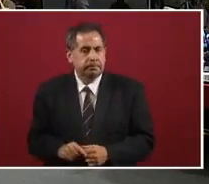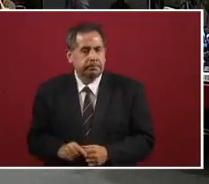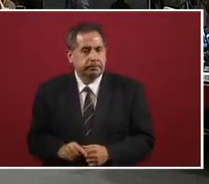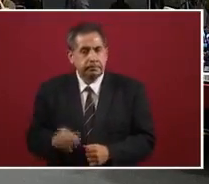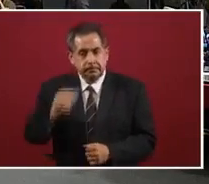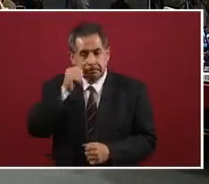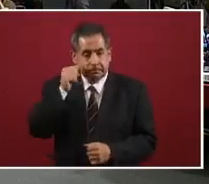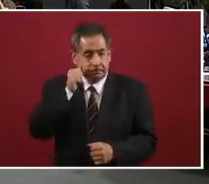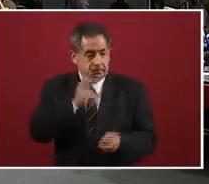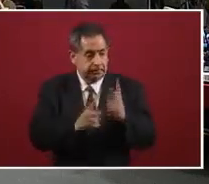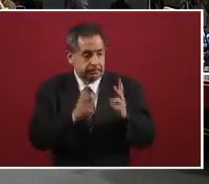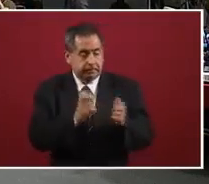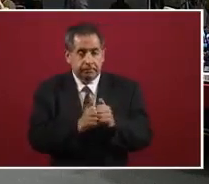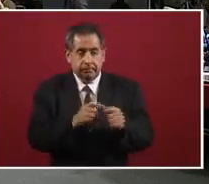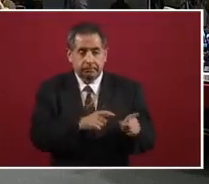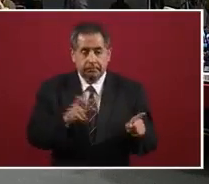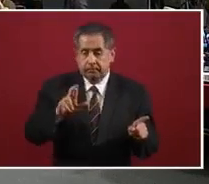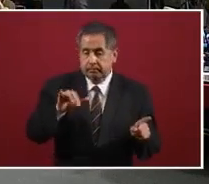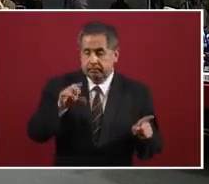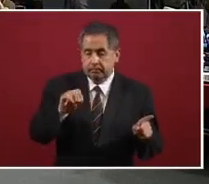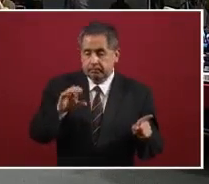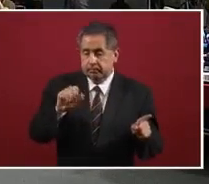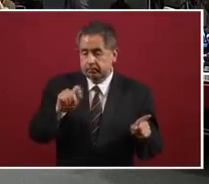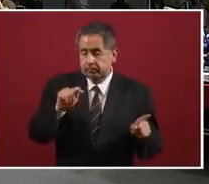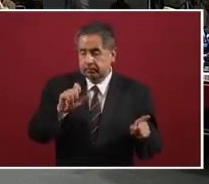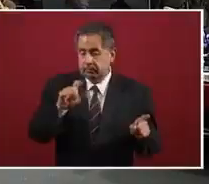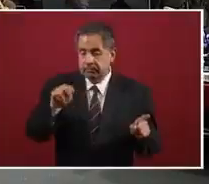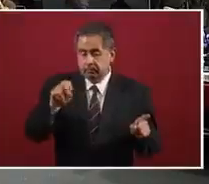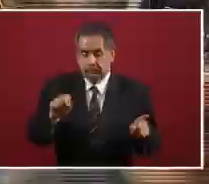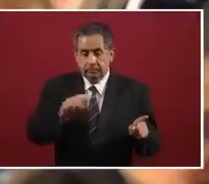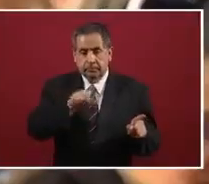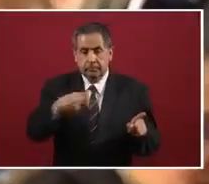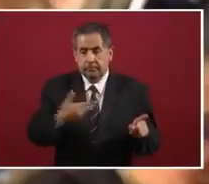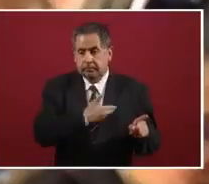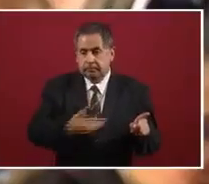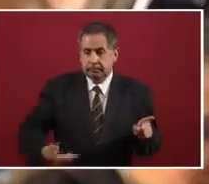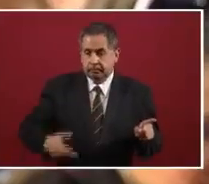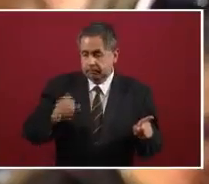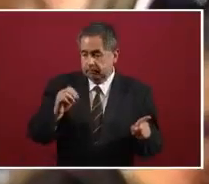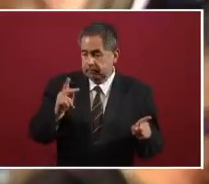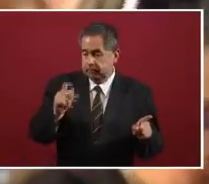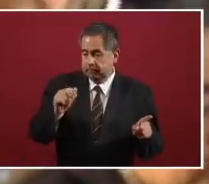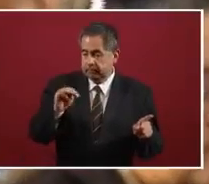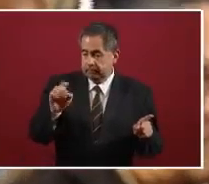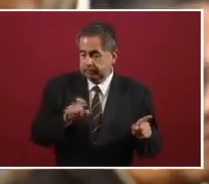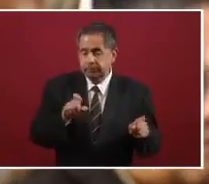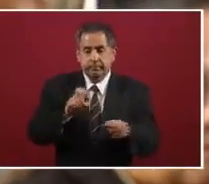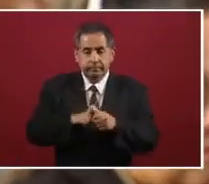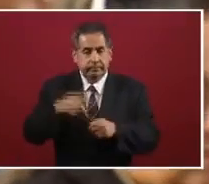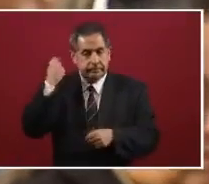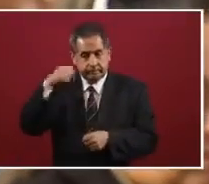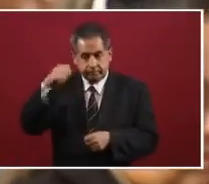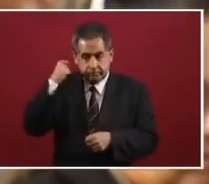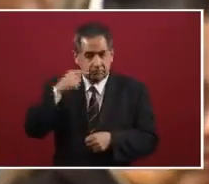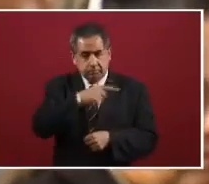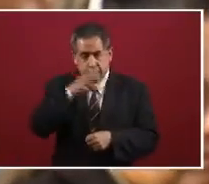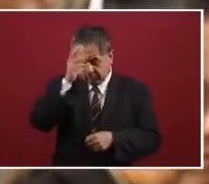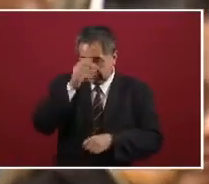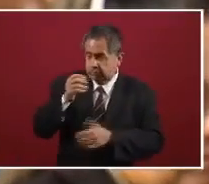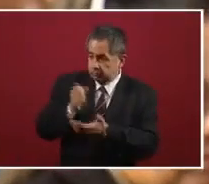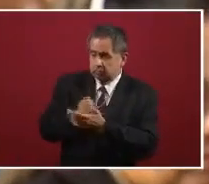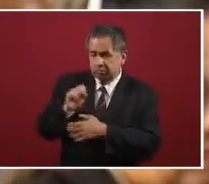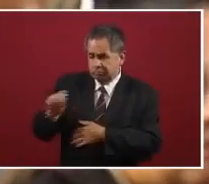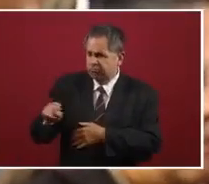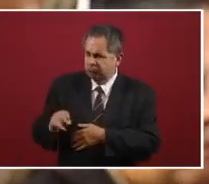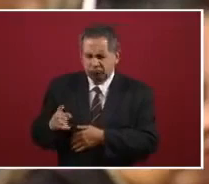con Ricardo Castellanos, presidente de la Coparmex en Tabasco. Él avaló esta reforma que endurece las penas a